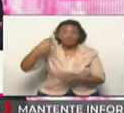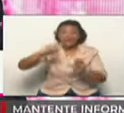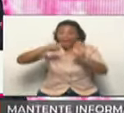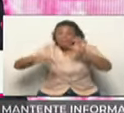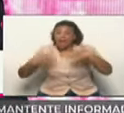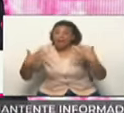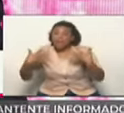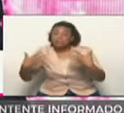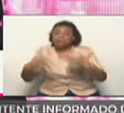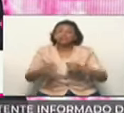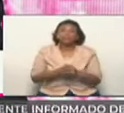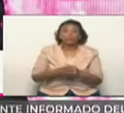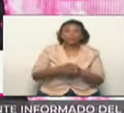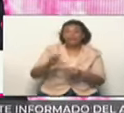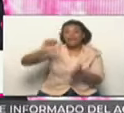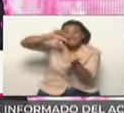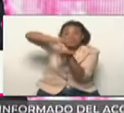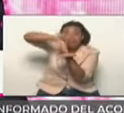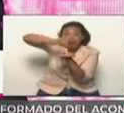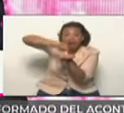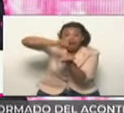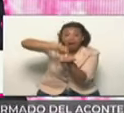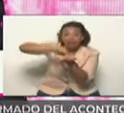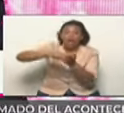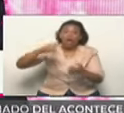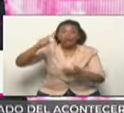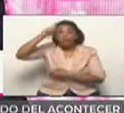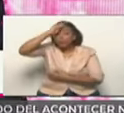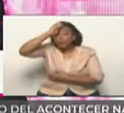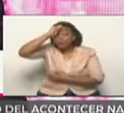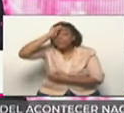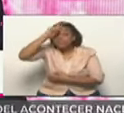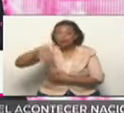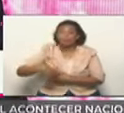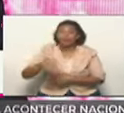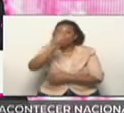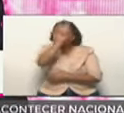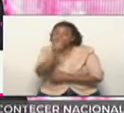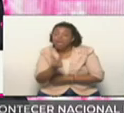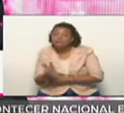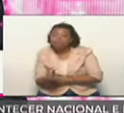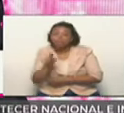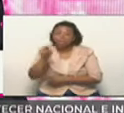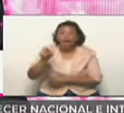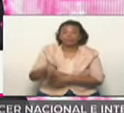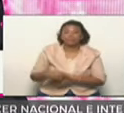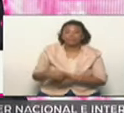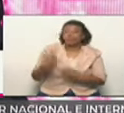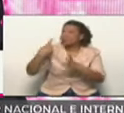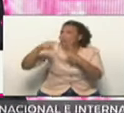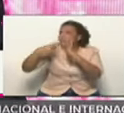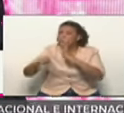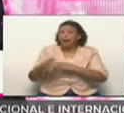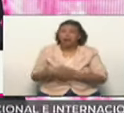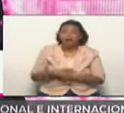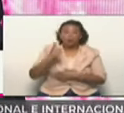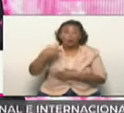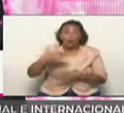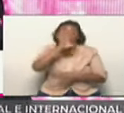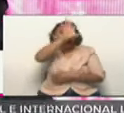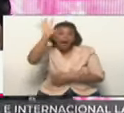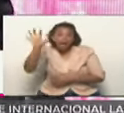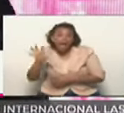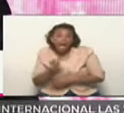emergentes, Irán, Turquía, Vietnam, etcétera, y a los